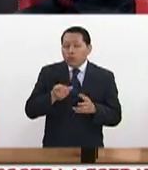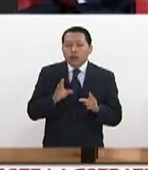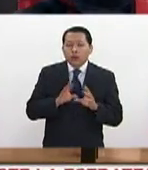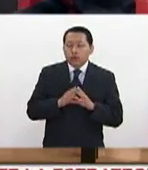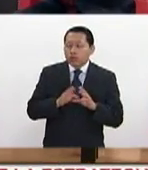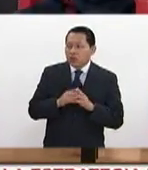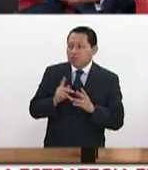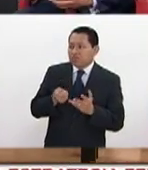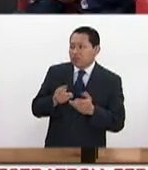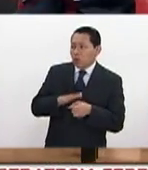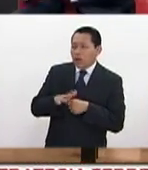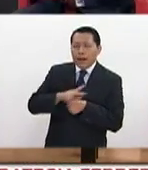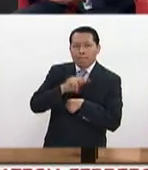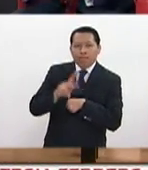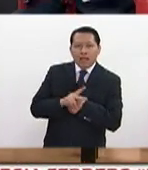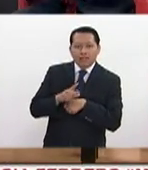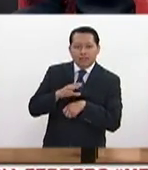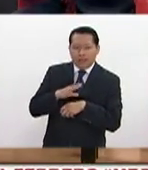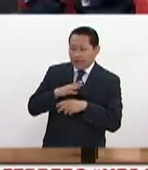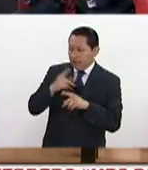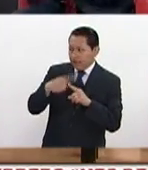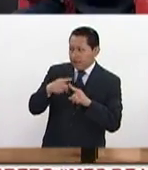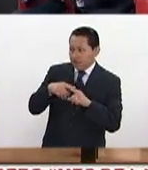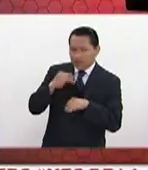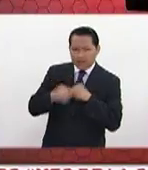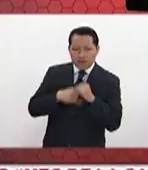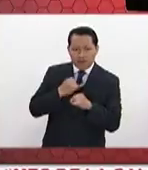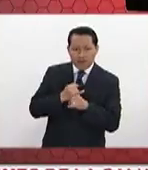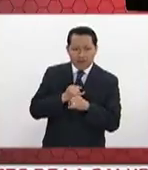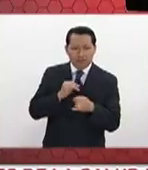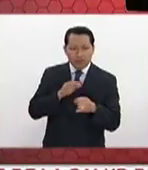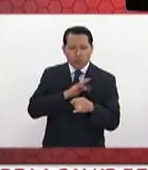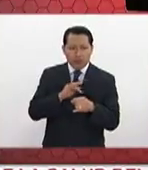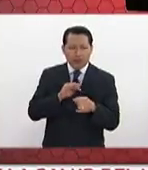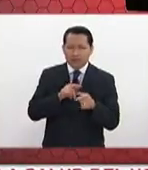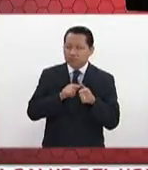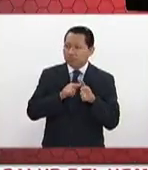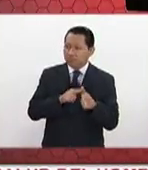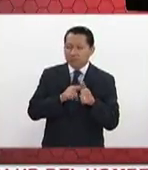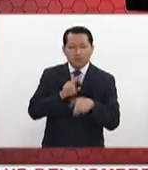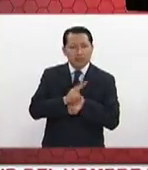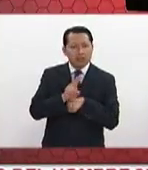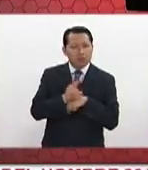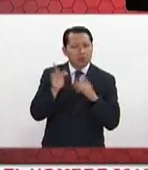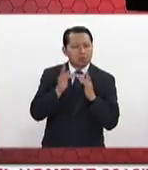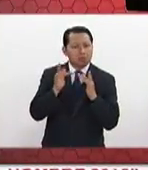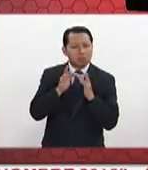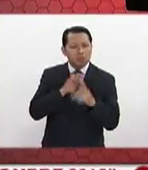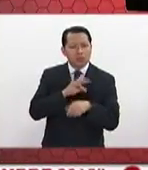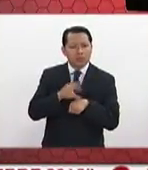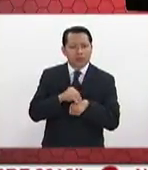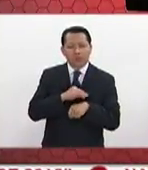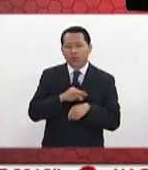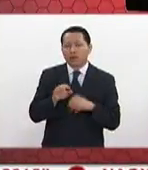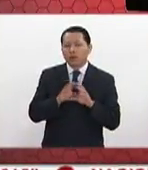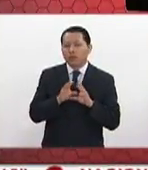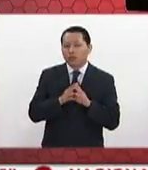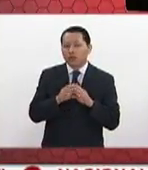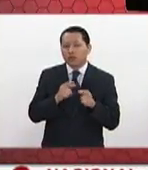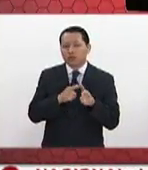¿qué países en este contexto internacional están cercanos, siguen cercanos a Venezuela, que le está permitiendo pues